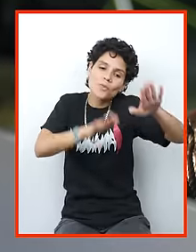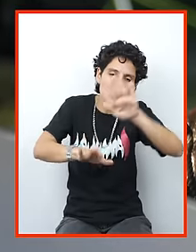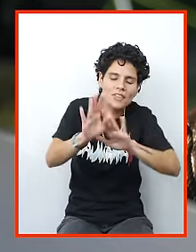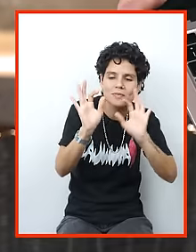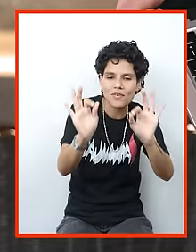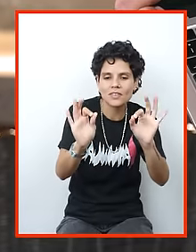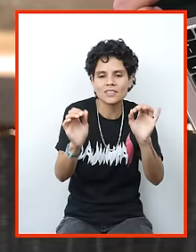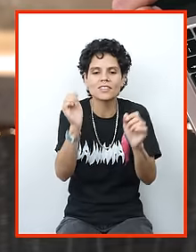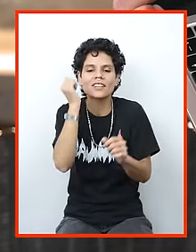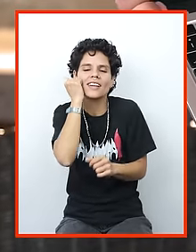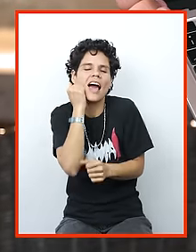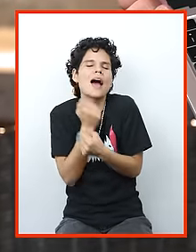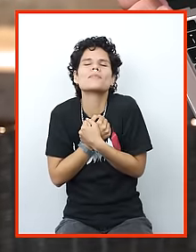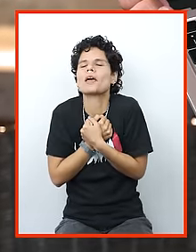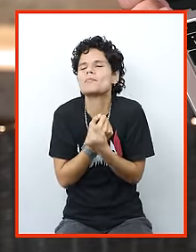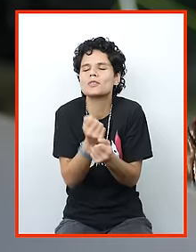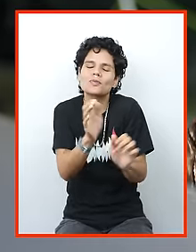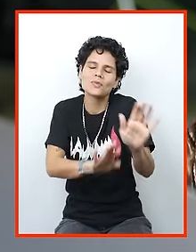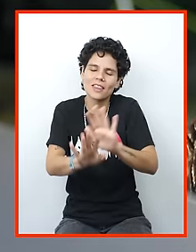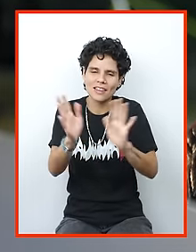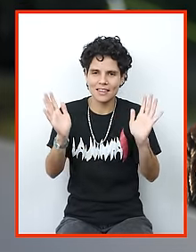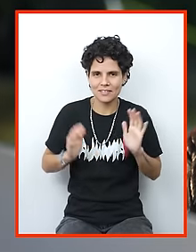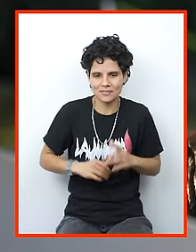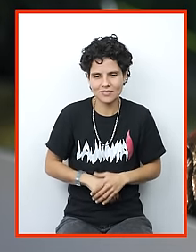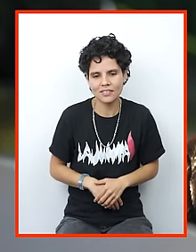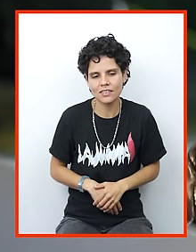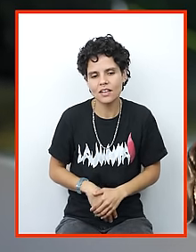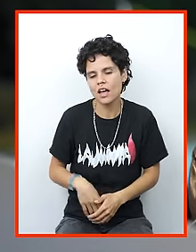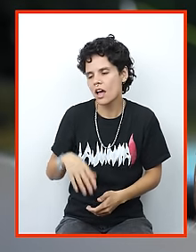quiero mucho. Cuídate, mi amor.